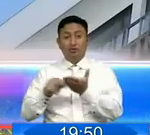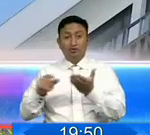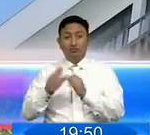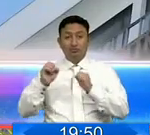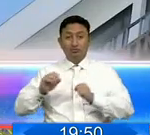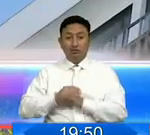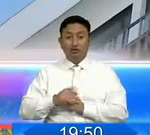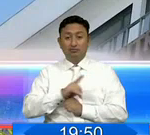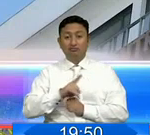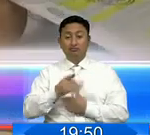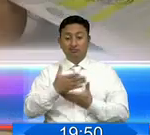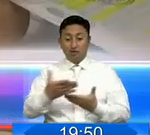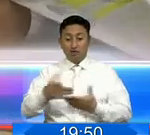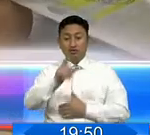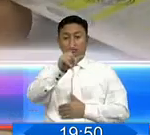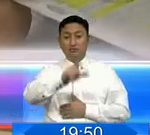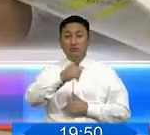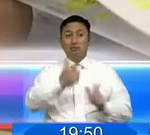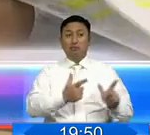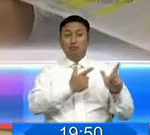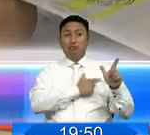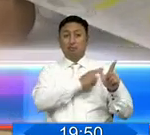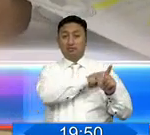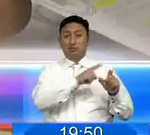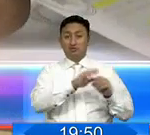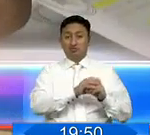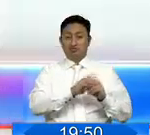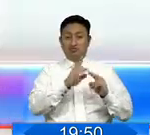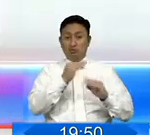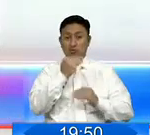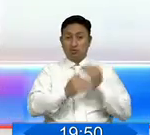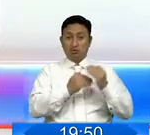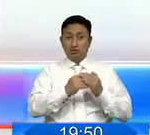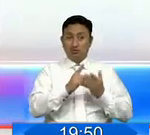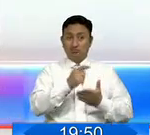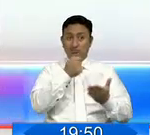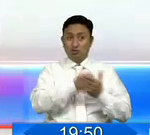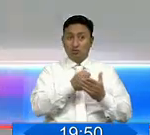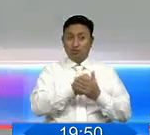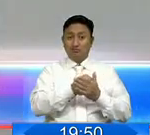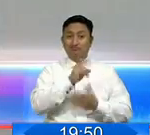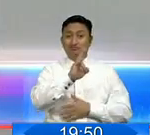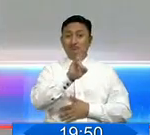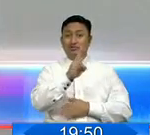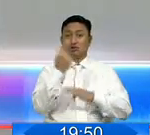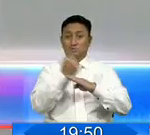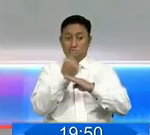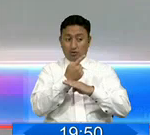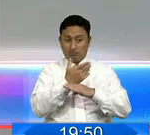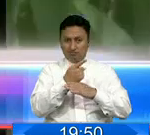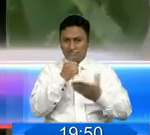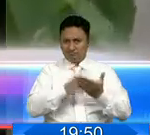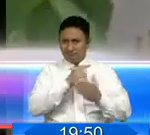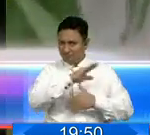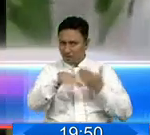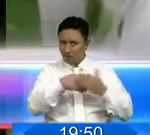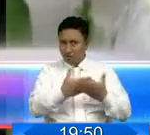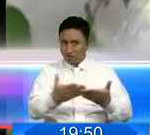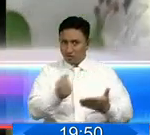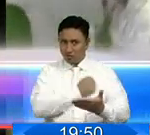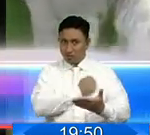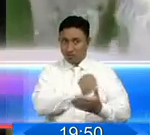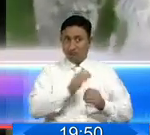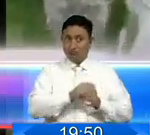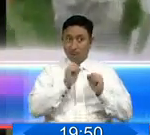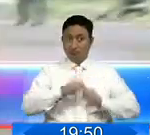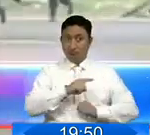que evalúen los patrimonios de los militares que estuvieron involucrados en el proceso de adquisición de los 7 helicópteros DRUB. Además, se menciona la necesidad